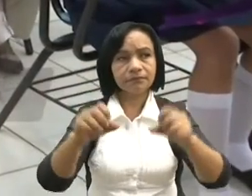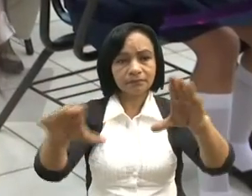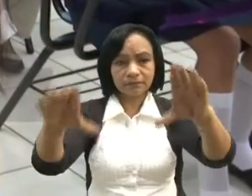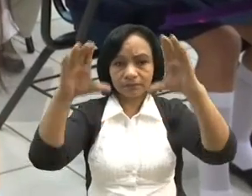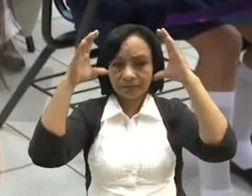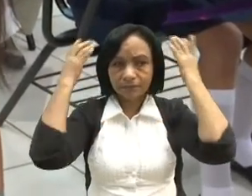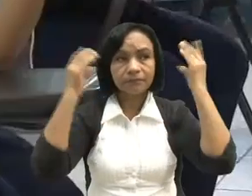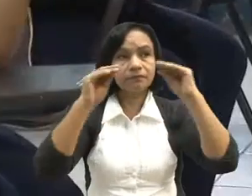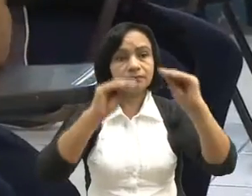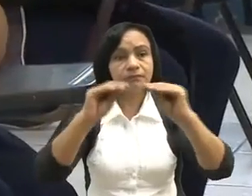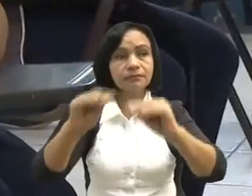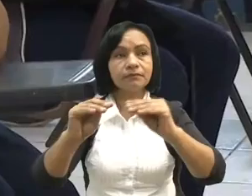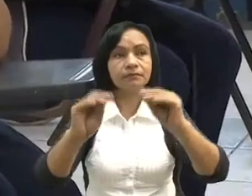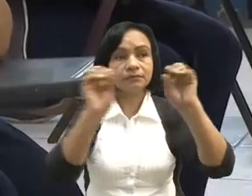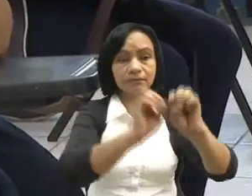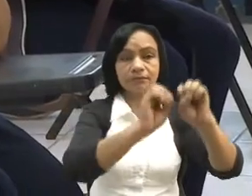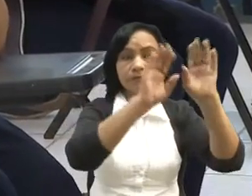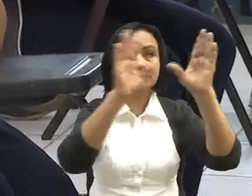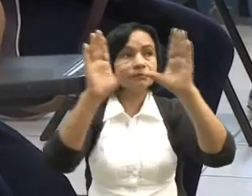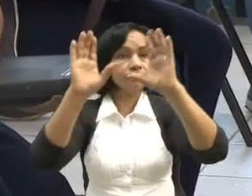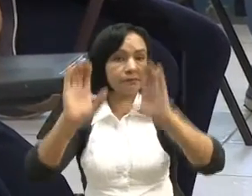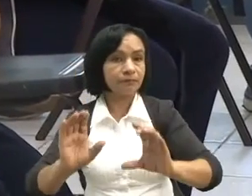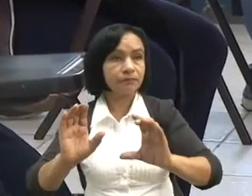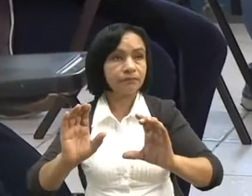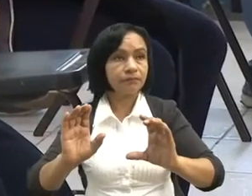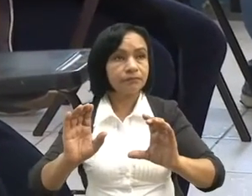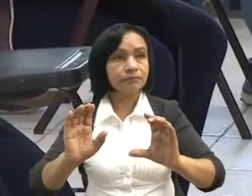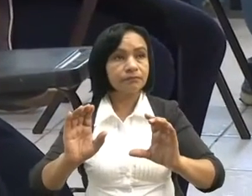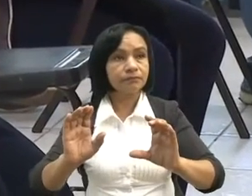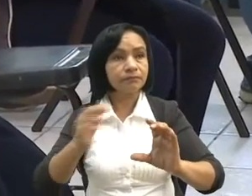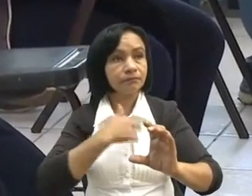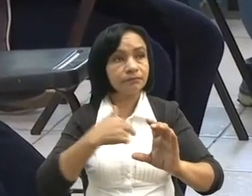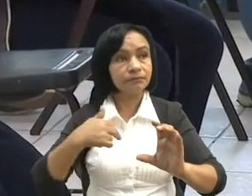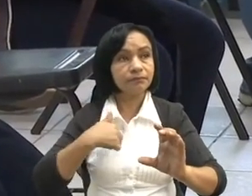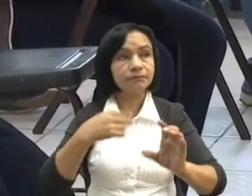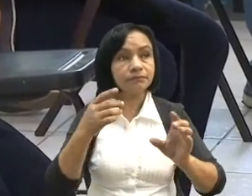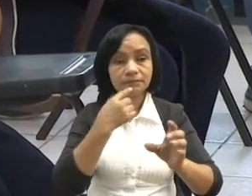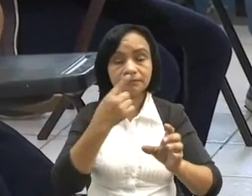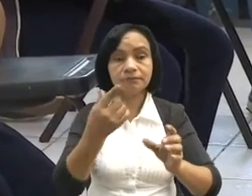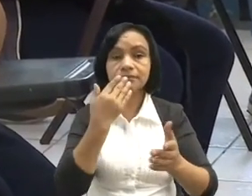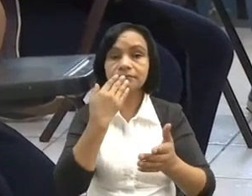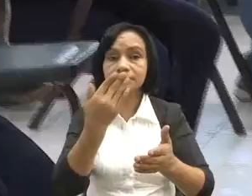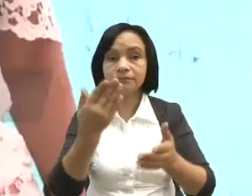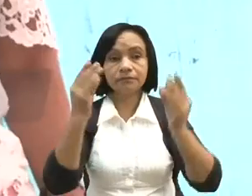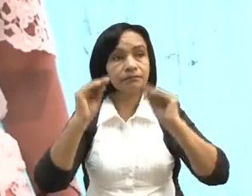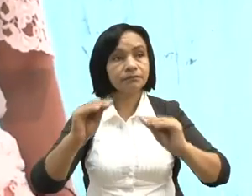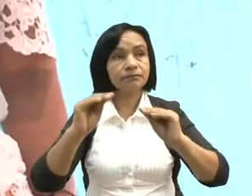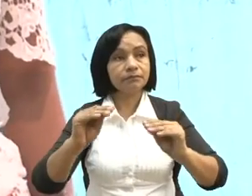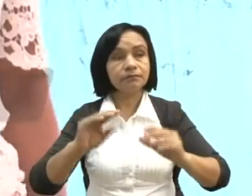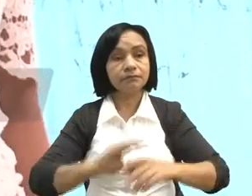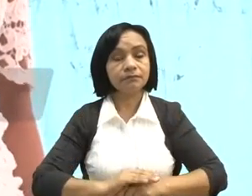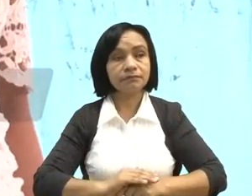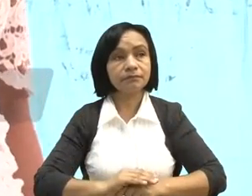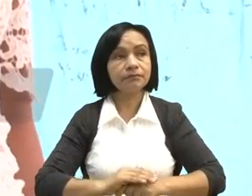clase motivadora, ya sea en el turno matutino o vespertino. O sea, creo que ahí también eso tiene que ver con la calidad, ¿no?